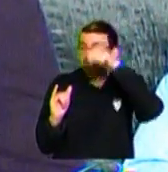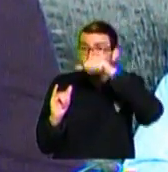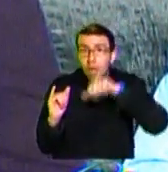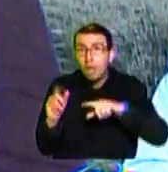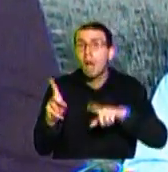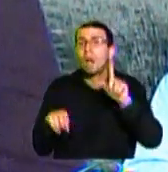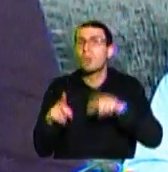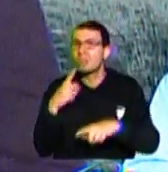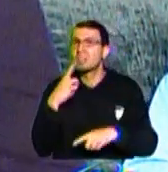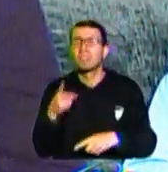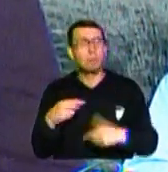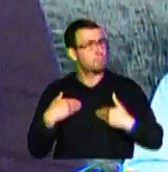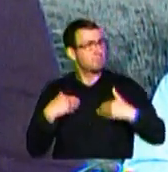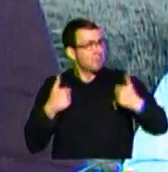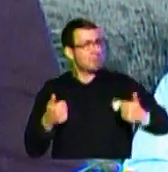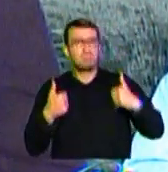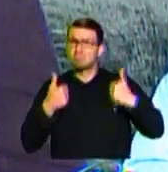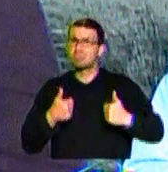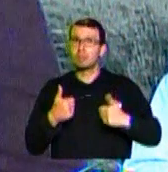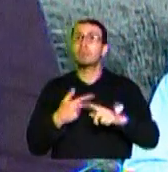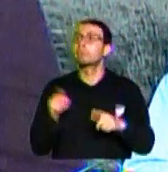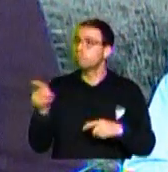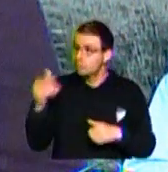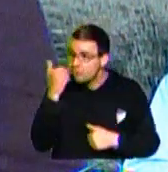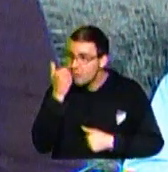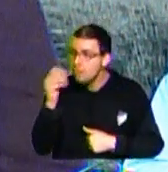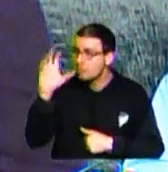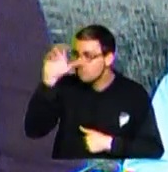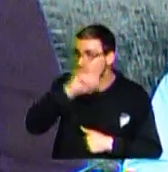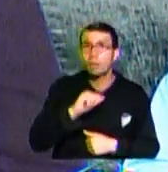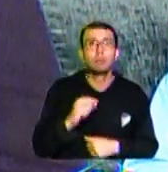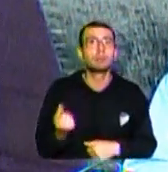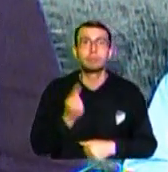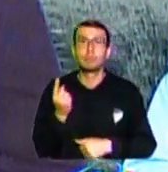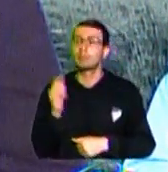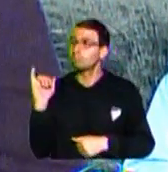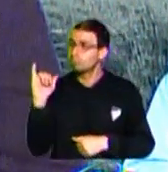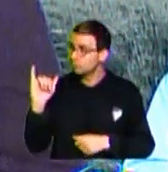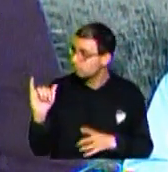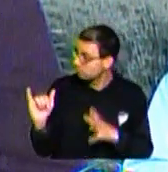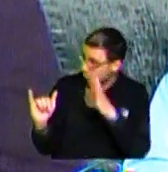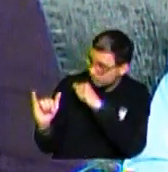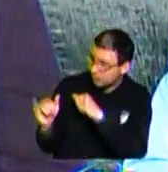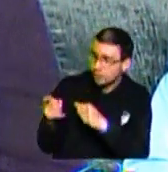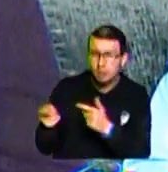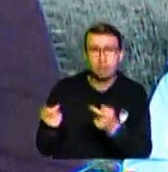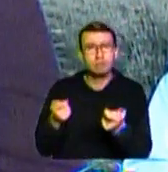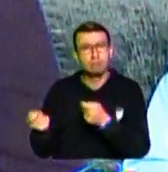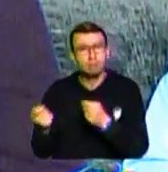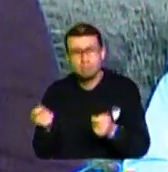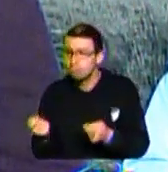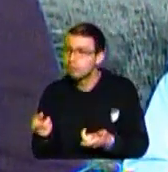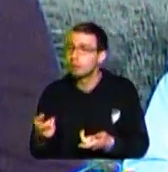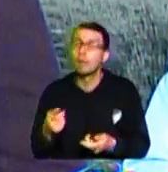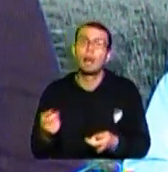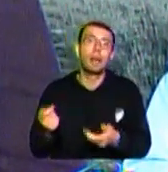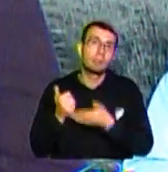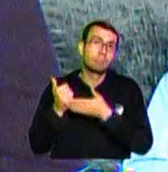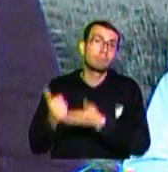sanas, hay enfermedades silenciosas, y solamente la consulta, el examen, mirar,